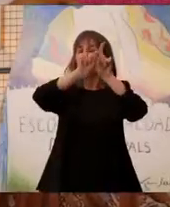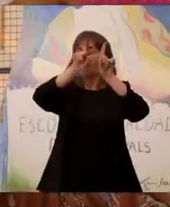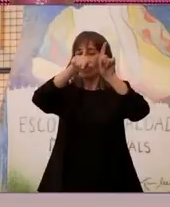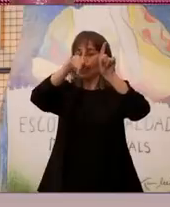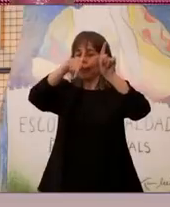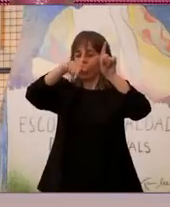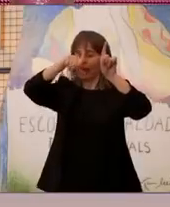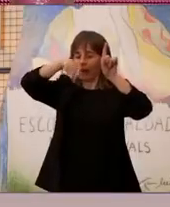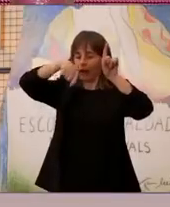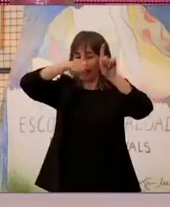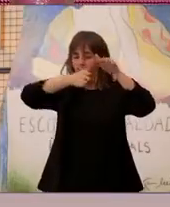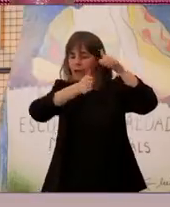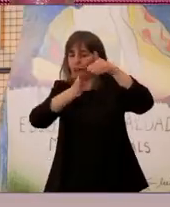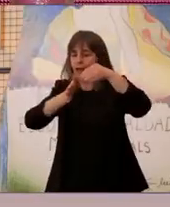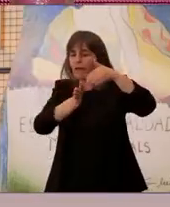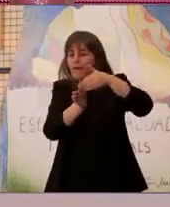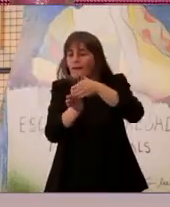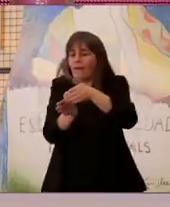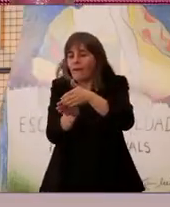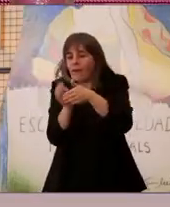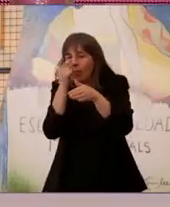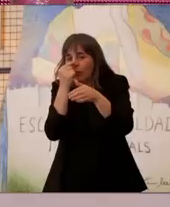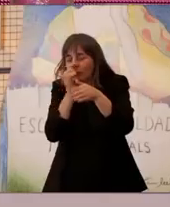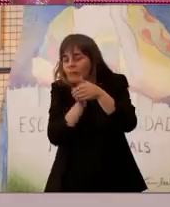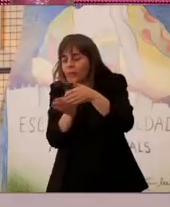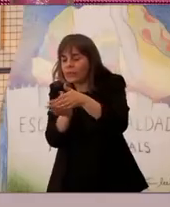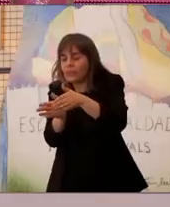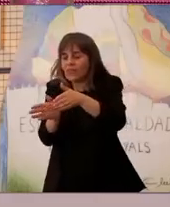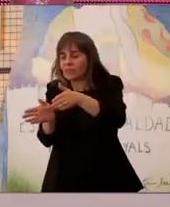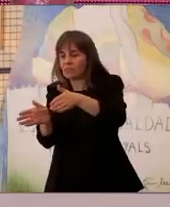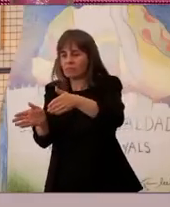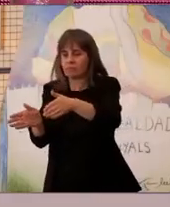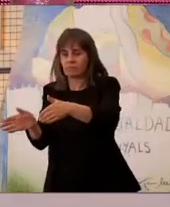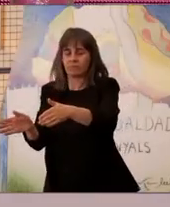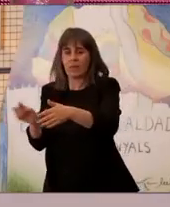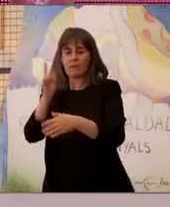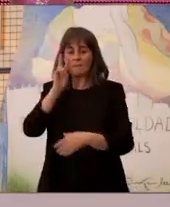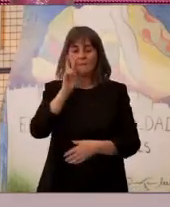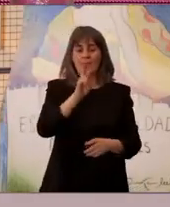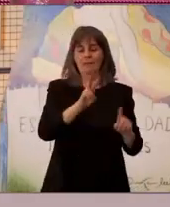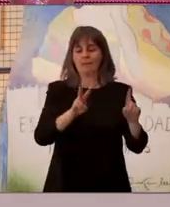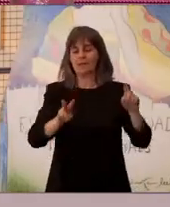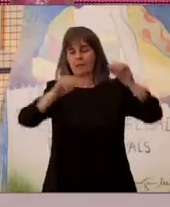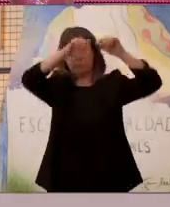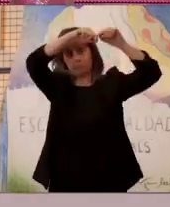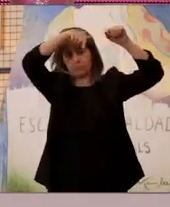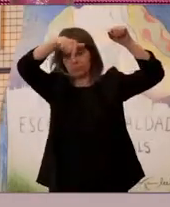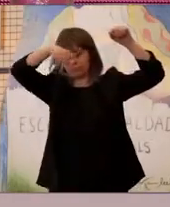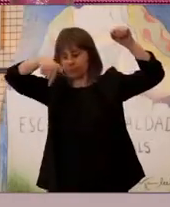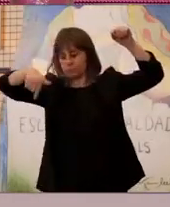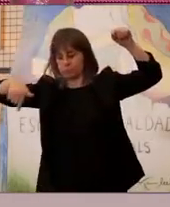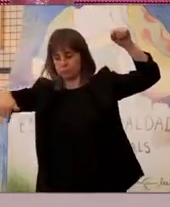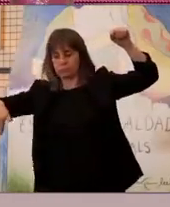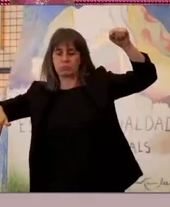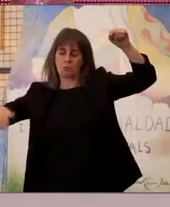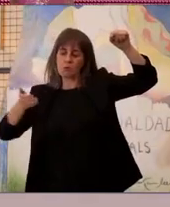un riachuelo y tal Y entonces Bueno tú vas viéndolo Y dices el panorama que hay